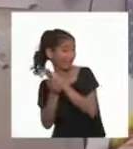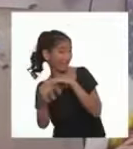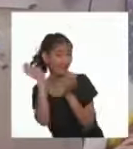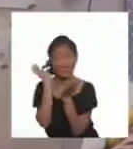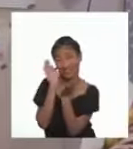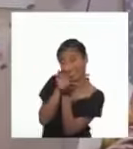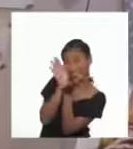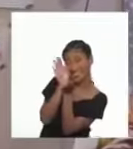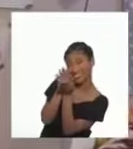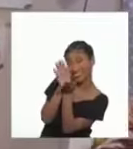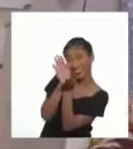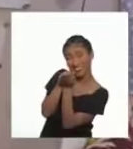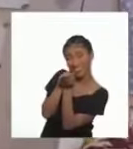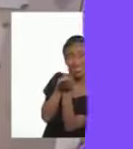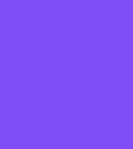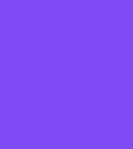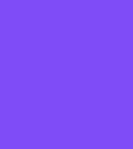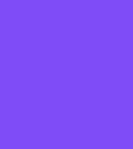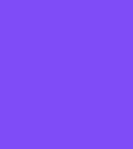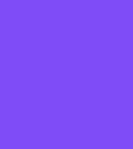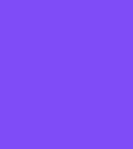¡Chirrín!